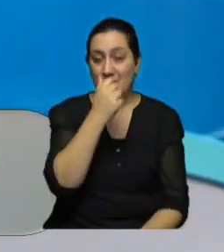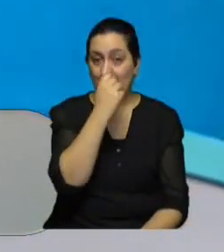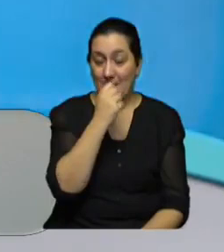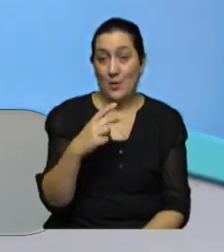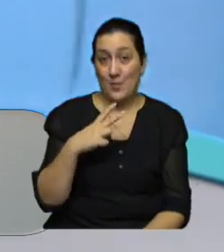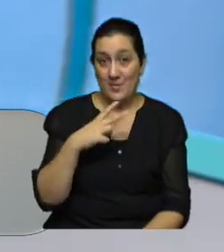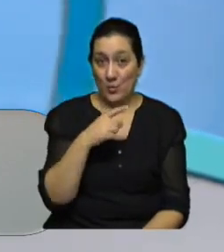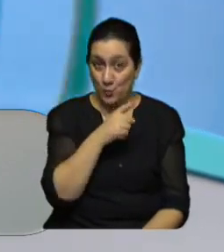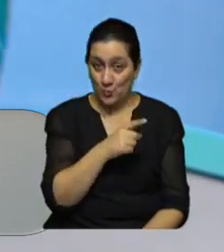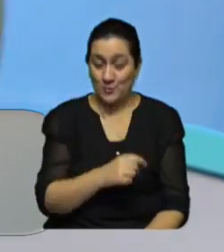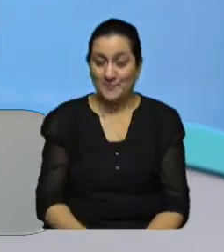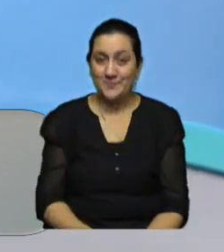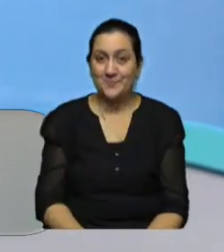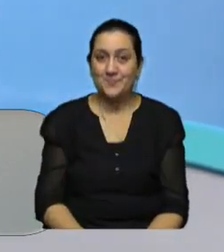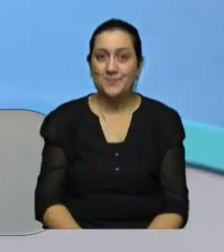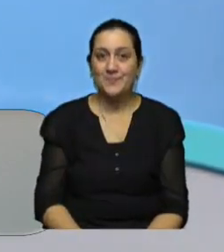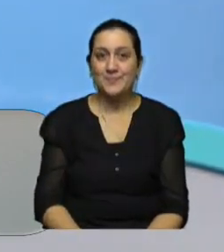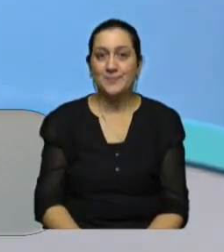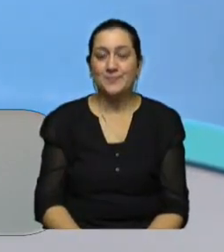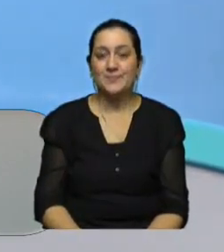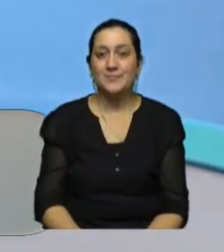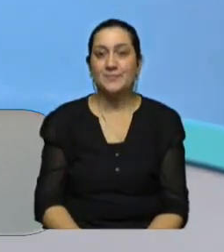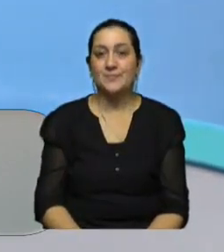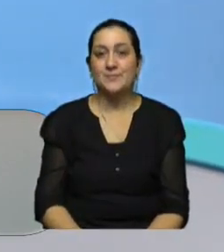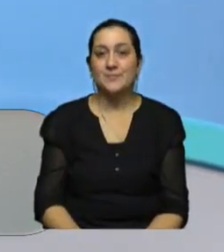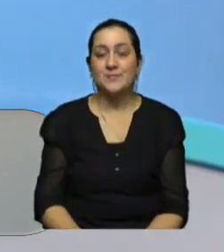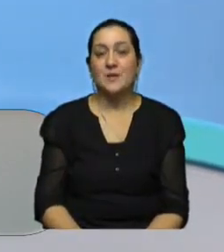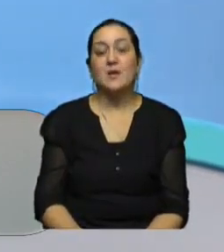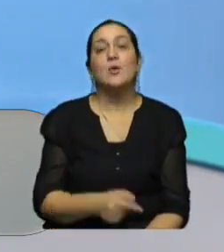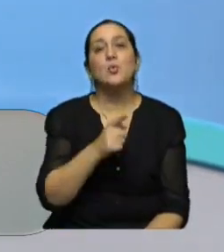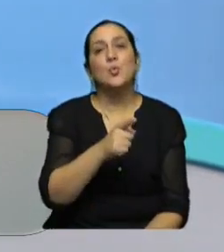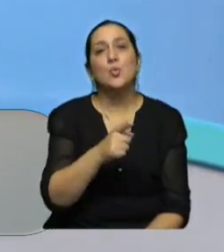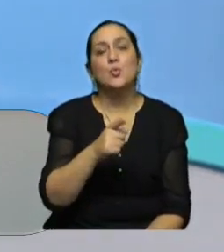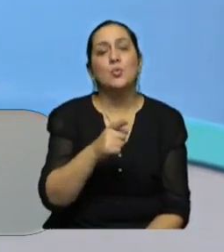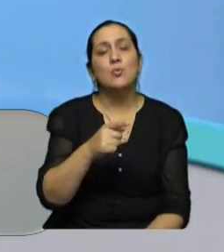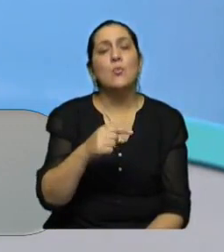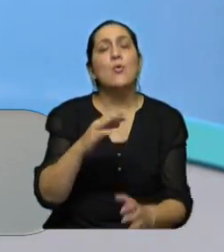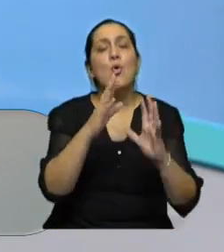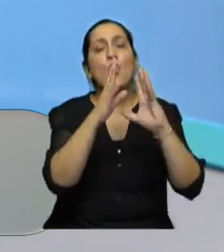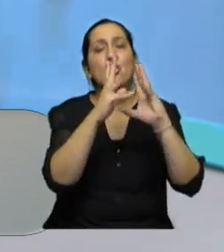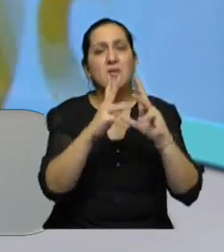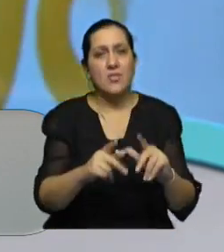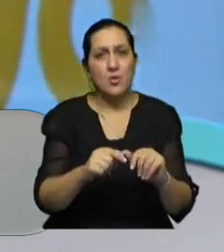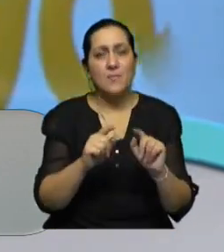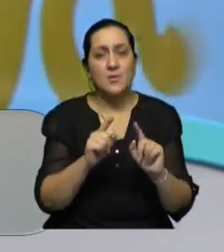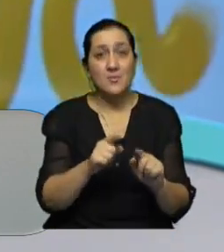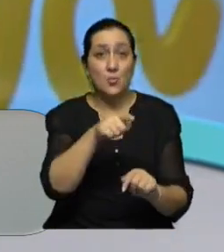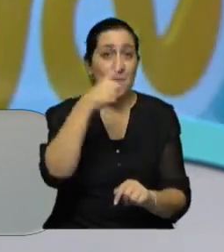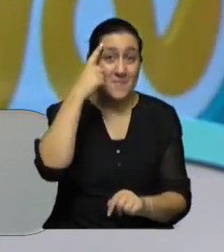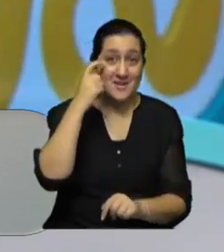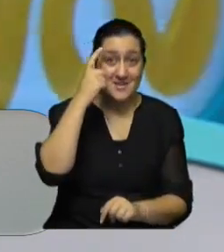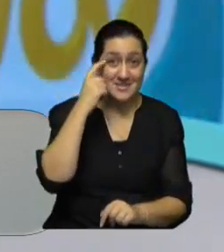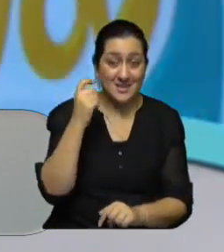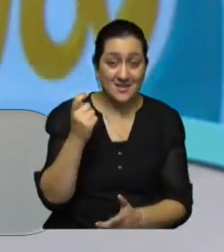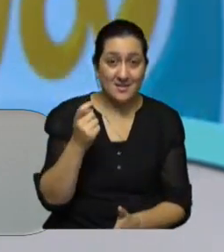siempre arriba del escenario, pero acá en la entrevista, en la conversación. Así que, desde tu visión, como coordinador, pero también desde tu recorrido,